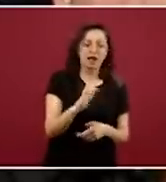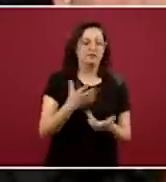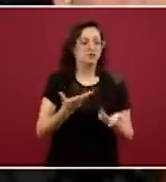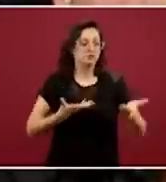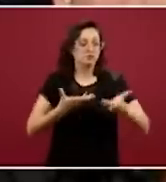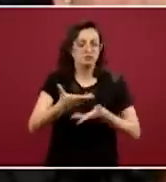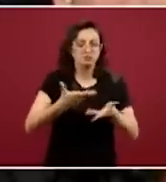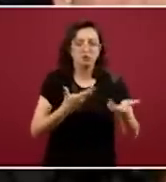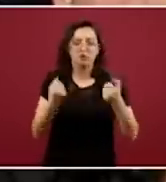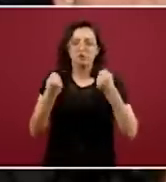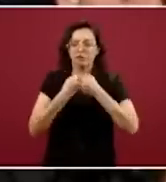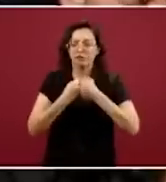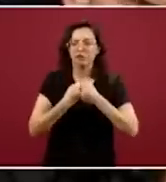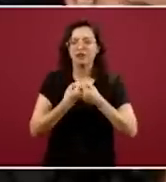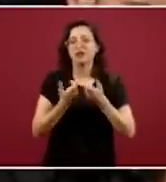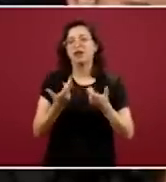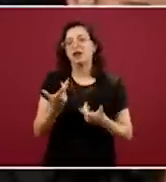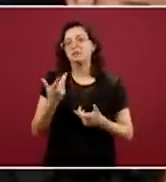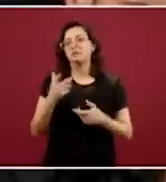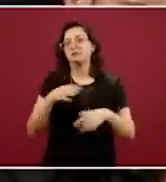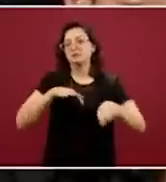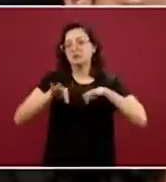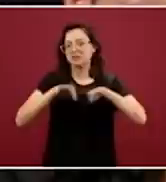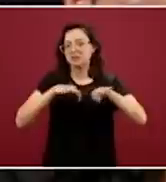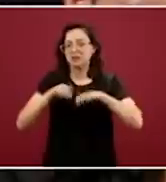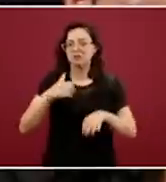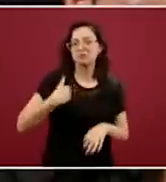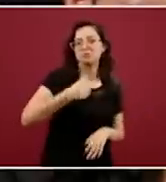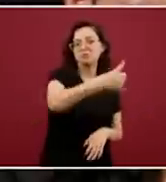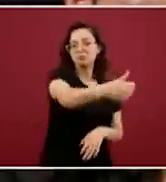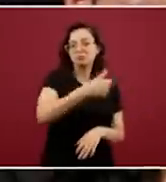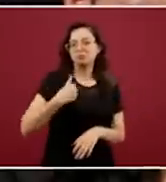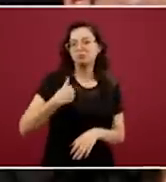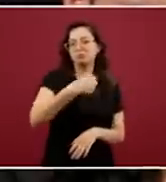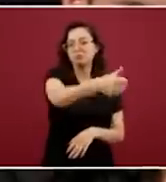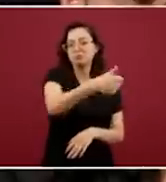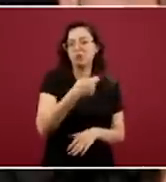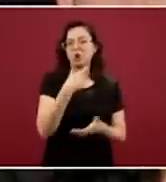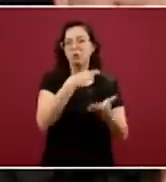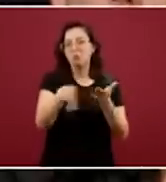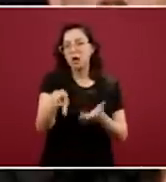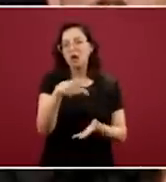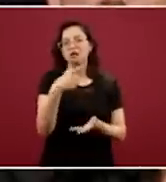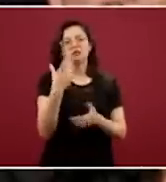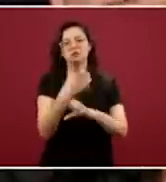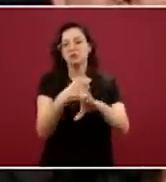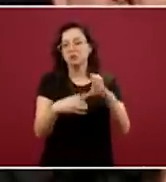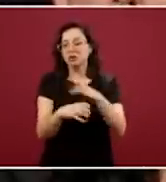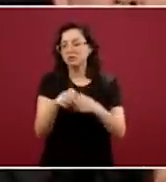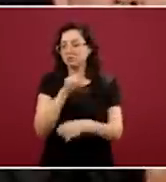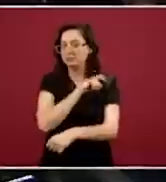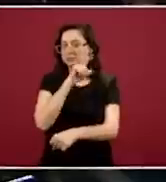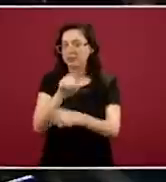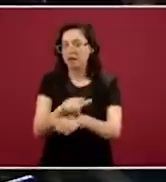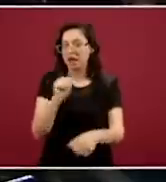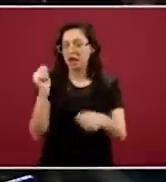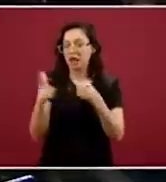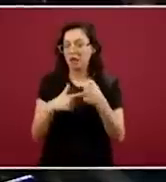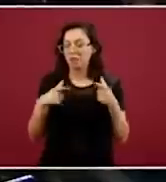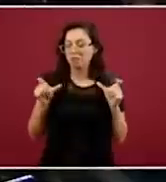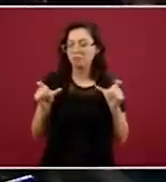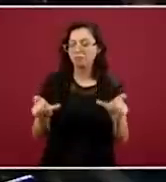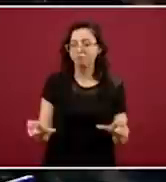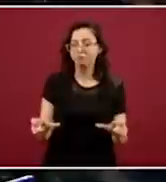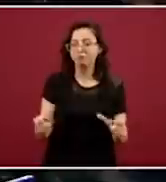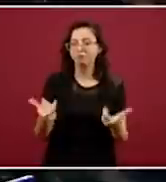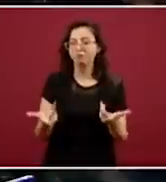frontera, entonces que van y vienen, algunos que trabajan, otros de compras, si va a haber algo especial en Baja California.